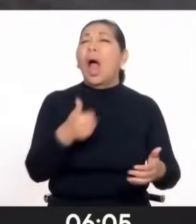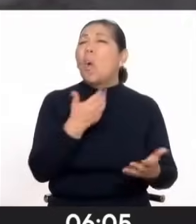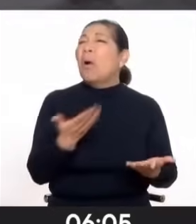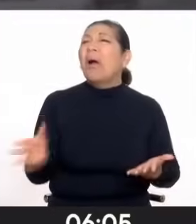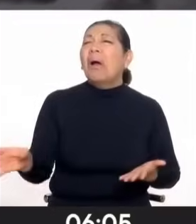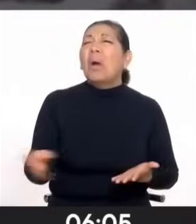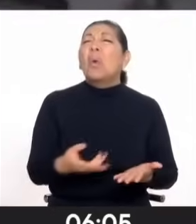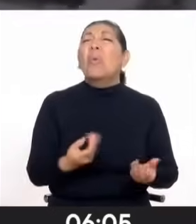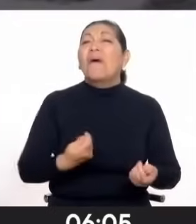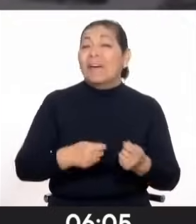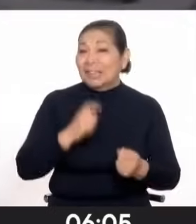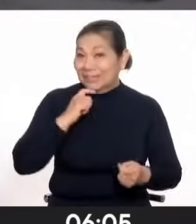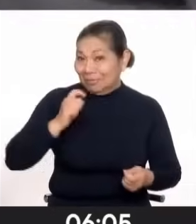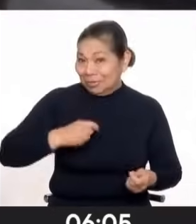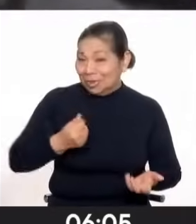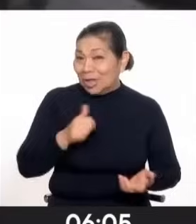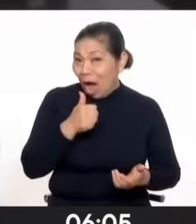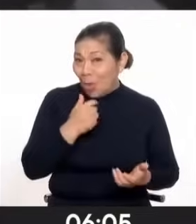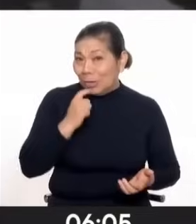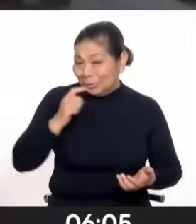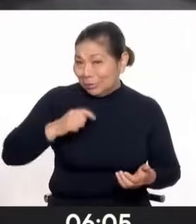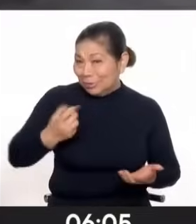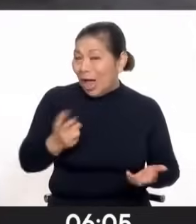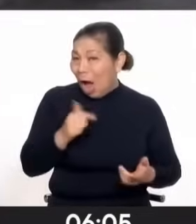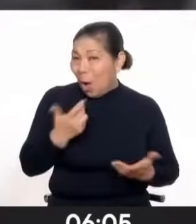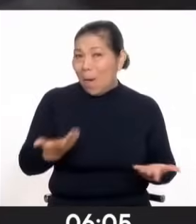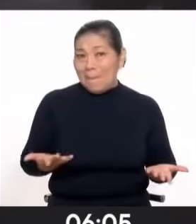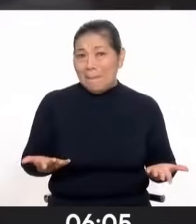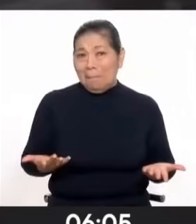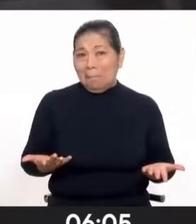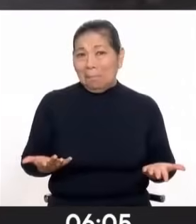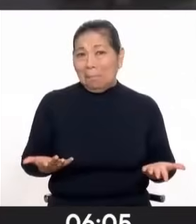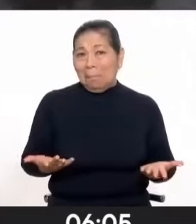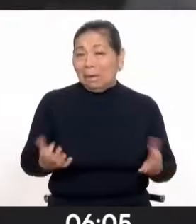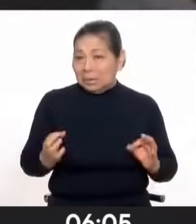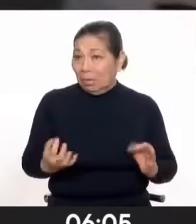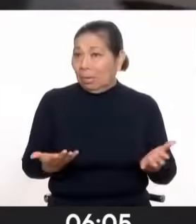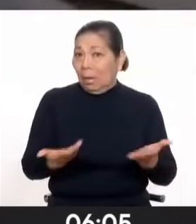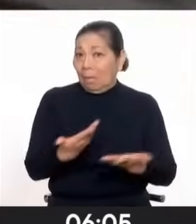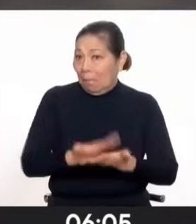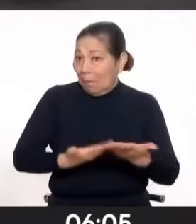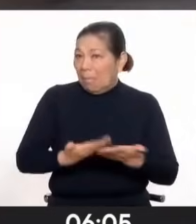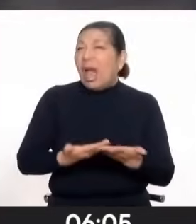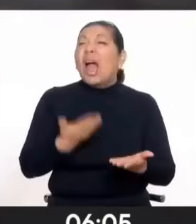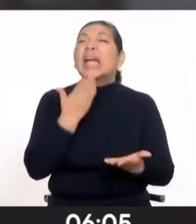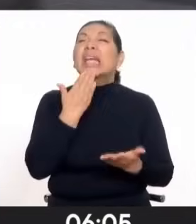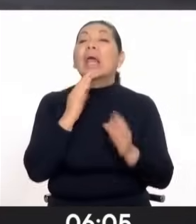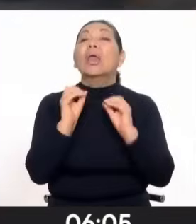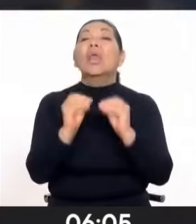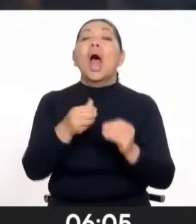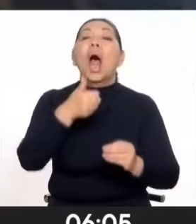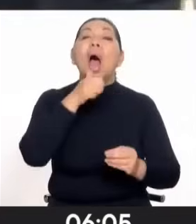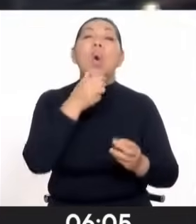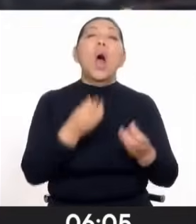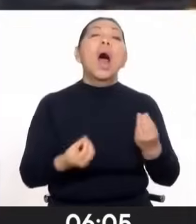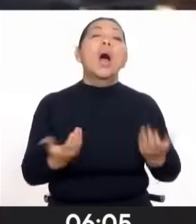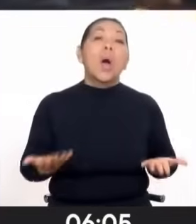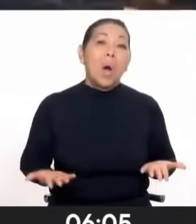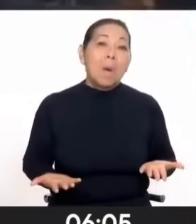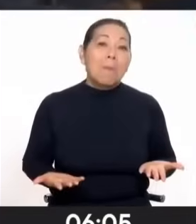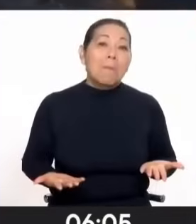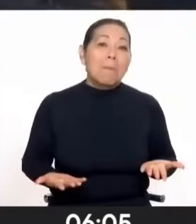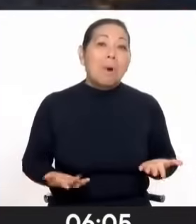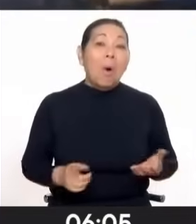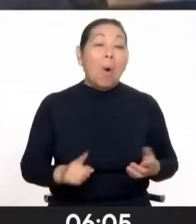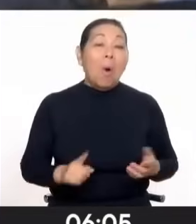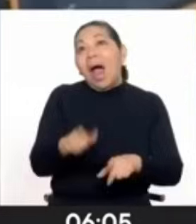Porque para este negocio se necesita bastante agua y se lo hacían de manera legal también, porque en todo caso estarían burlando